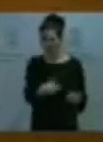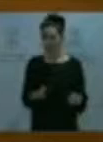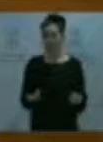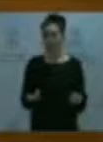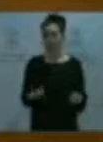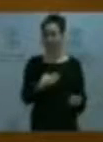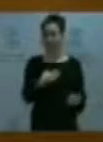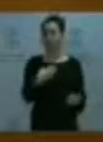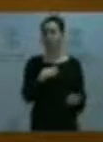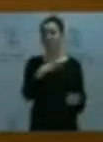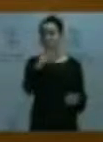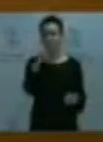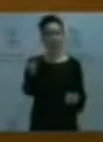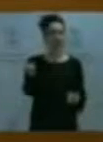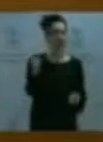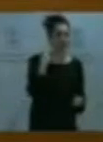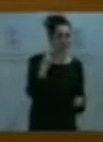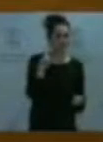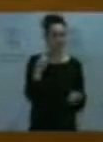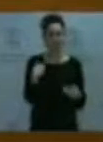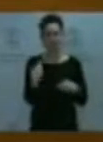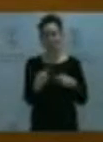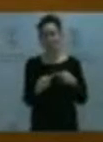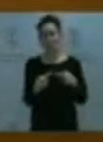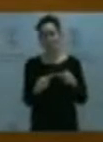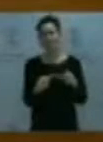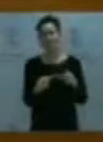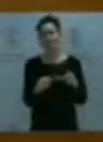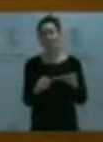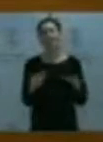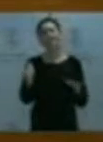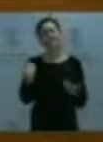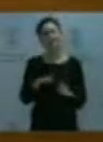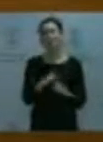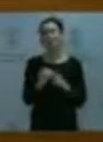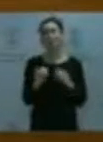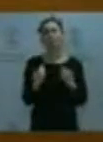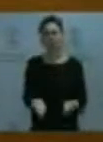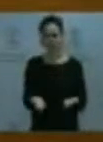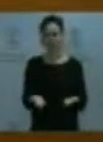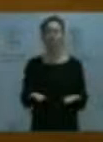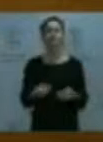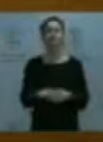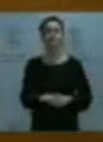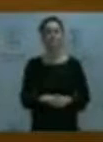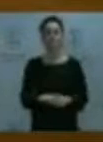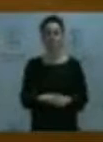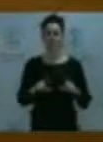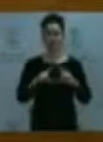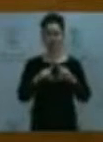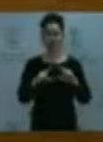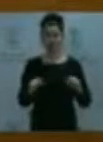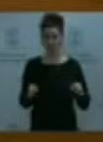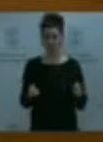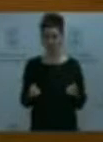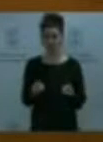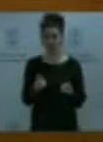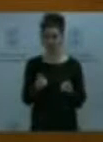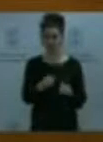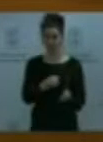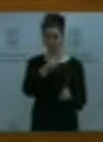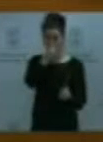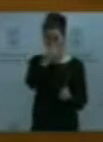lo que pasa? Que Asturias tiene unos pufos socialistas que paralizan a